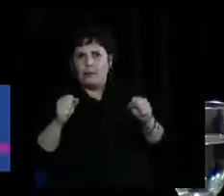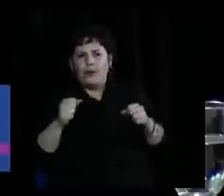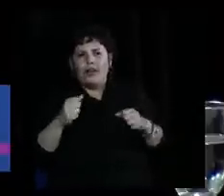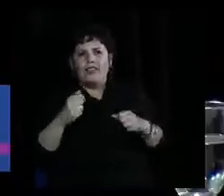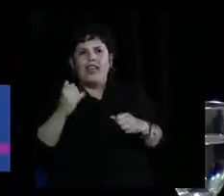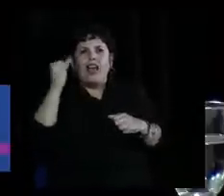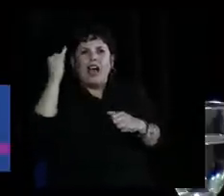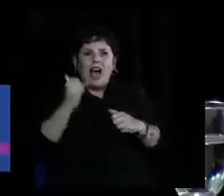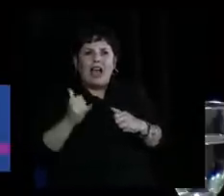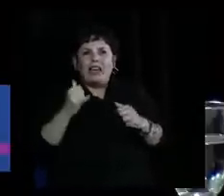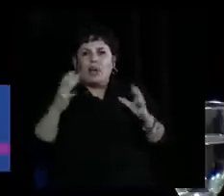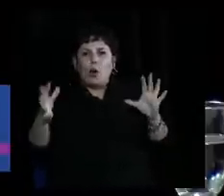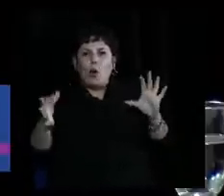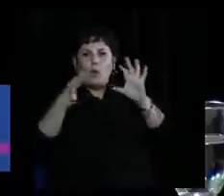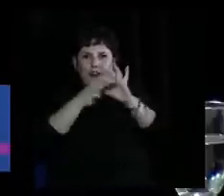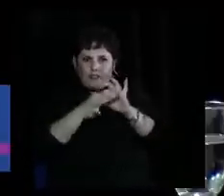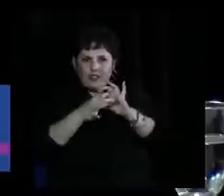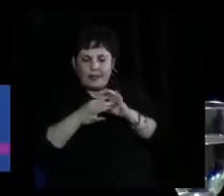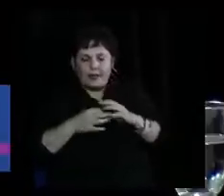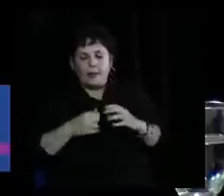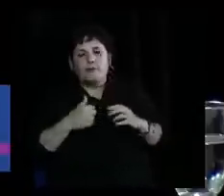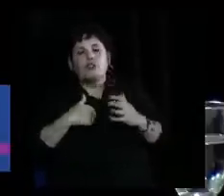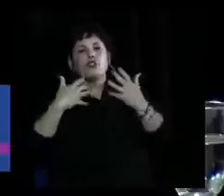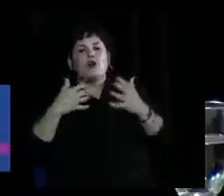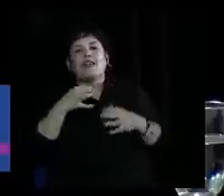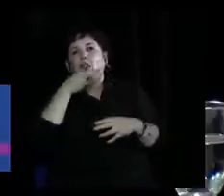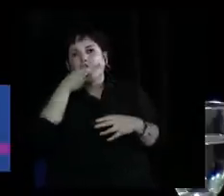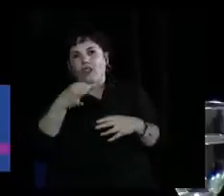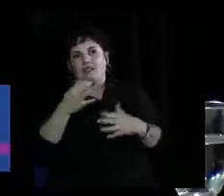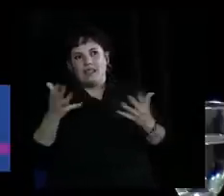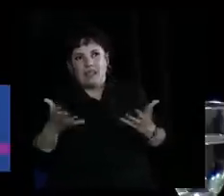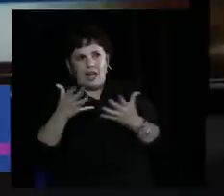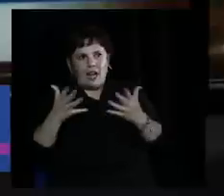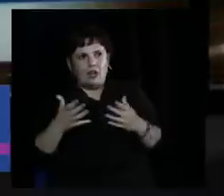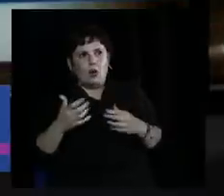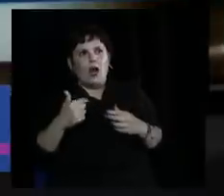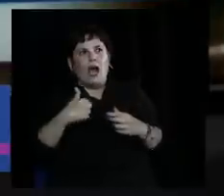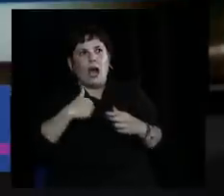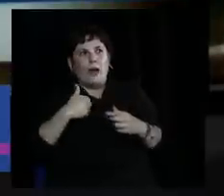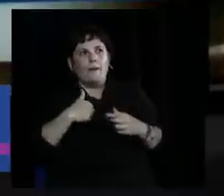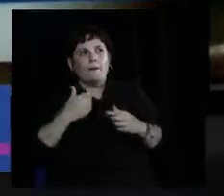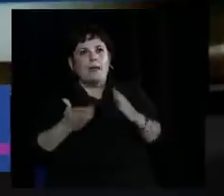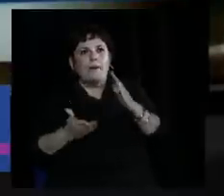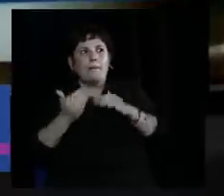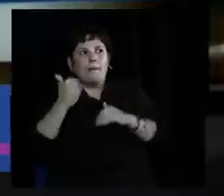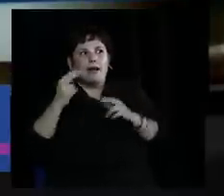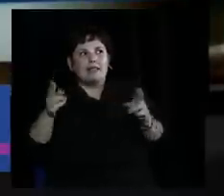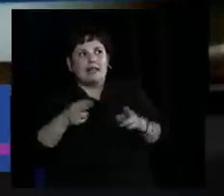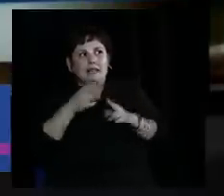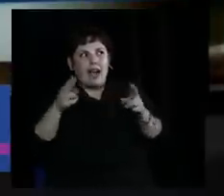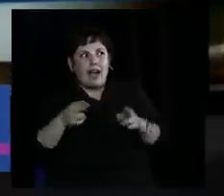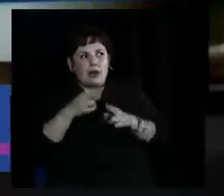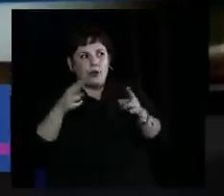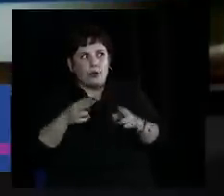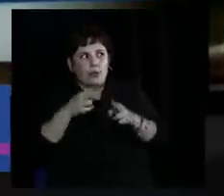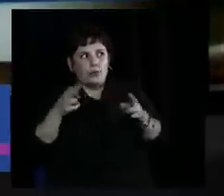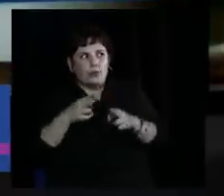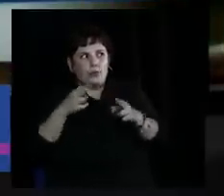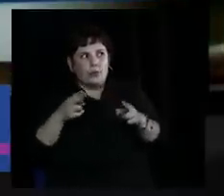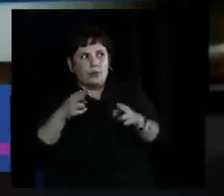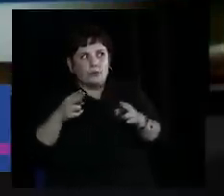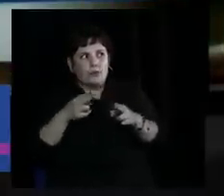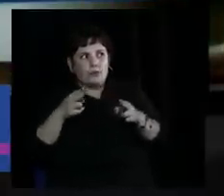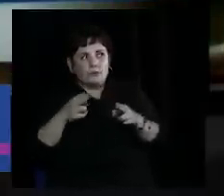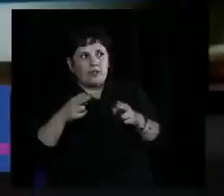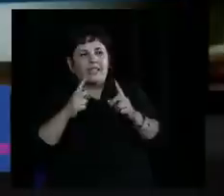que juntar eso. Quiero decir algo respecto a esto. A mí lo que me resultó más raro de esa justificación, porque